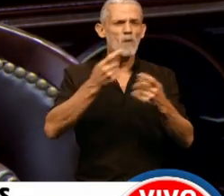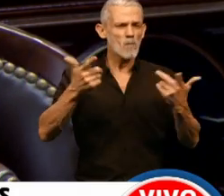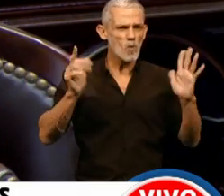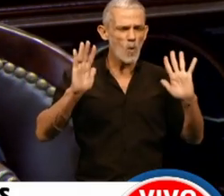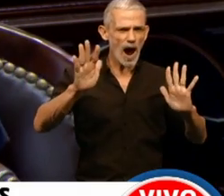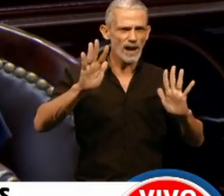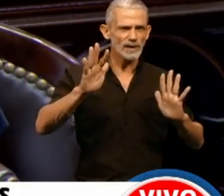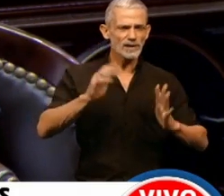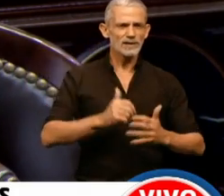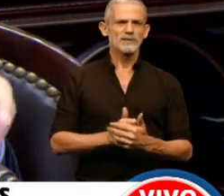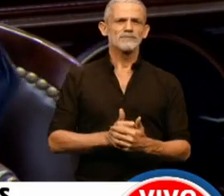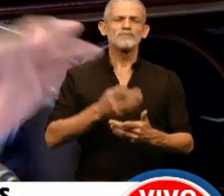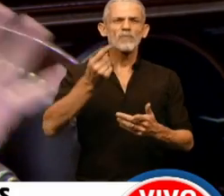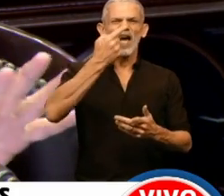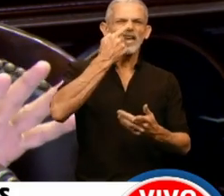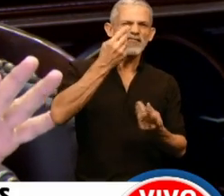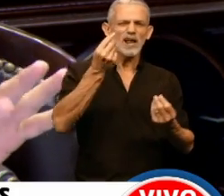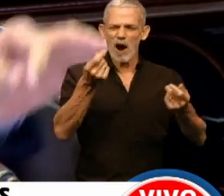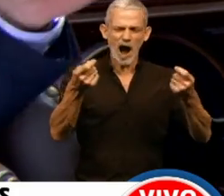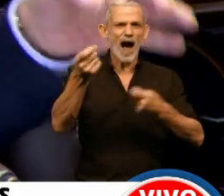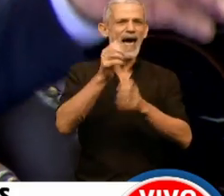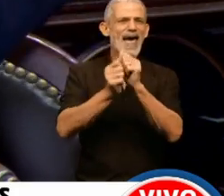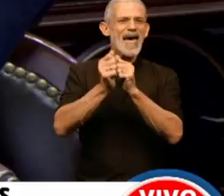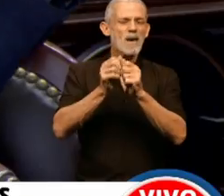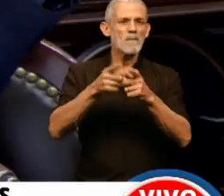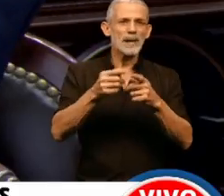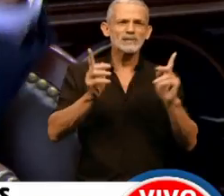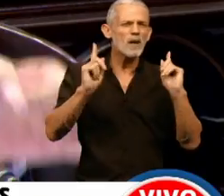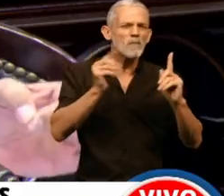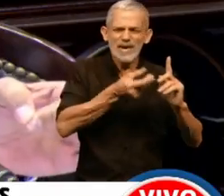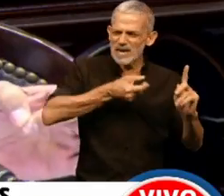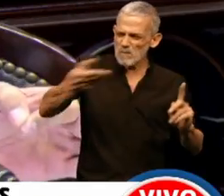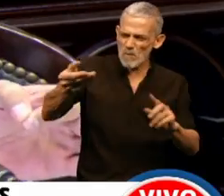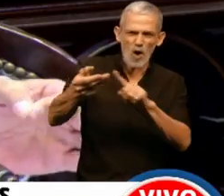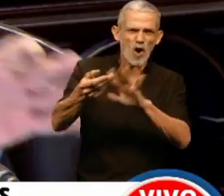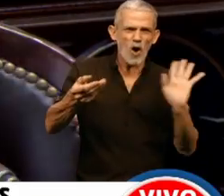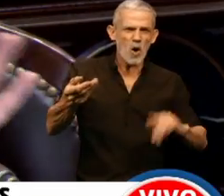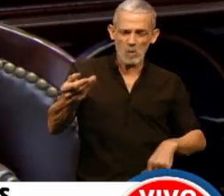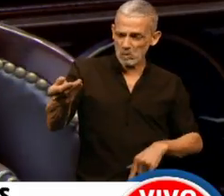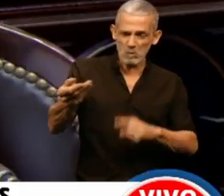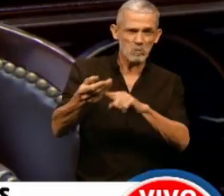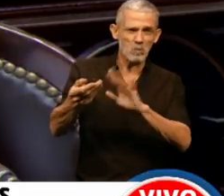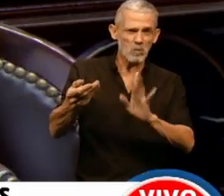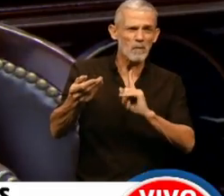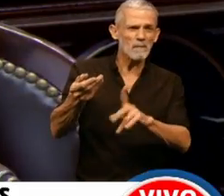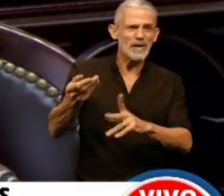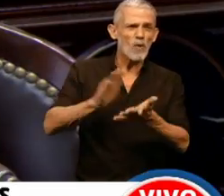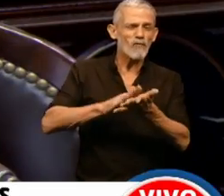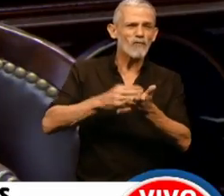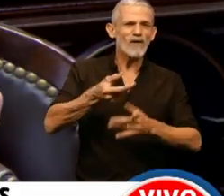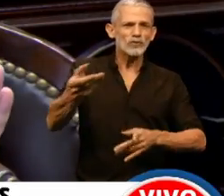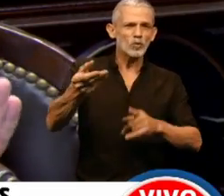ningún interés afectado de las empresas que reciben exactamente lo mismo por la tarifa que facturan